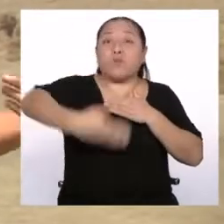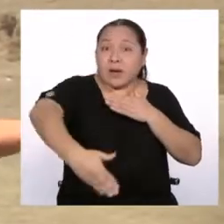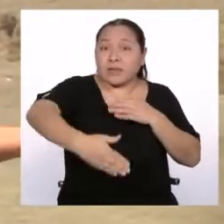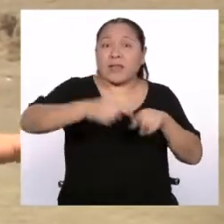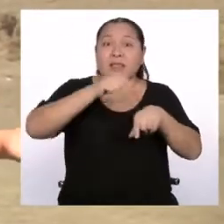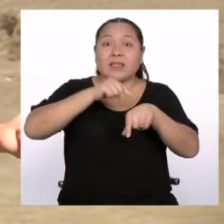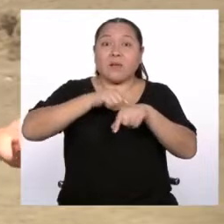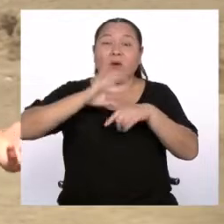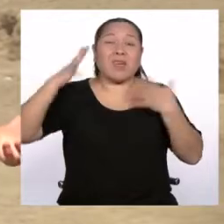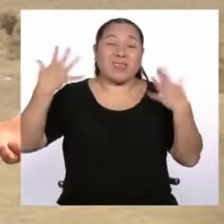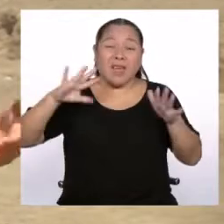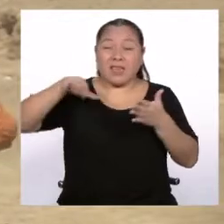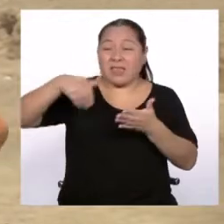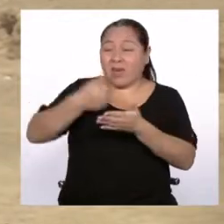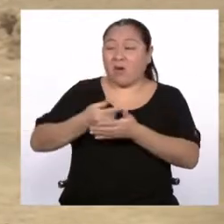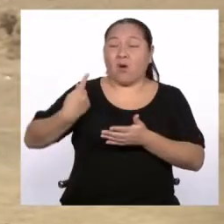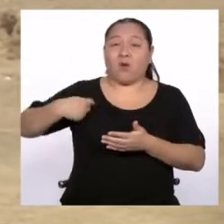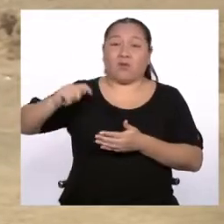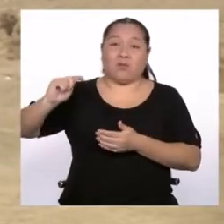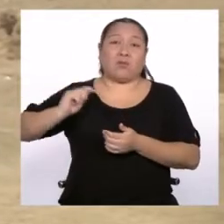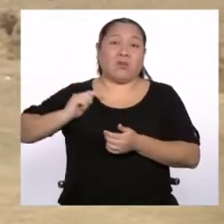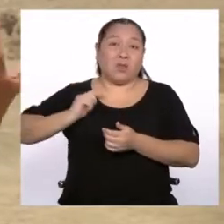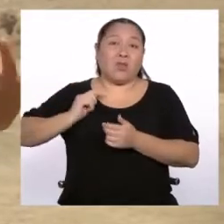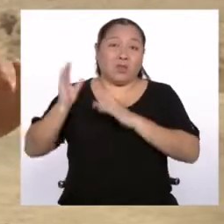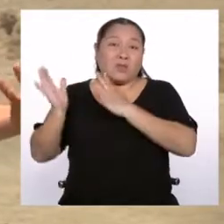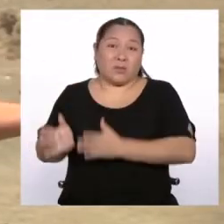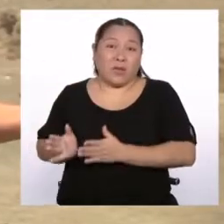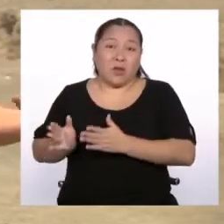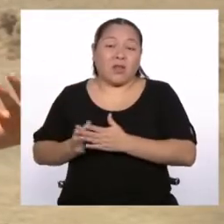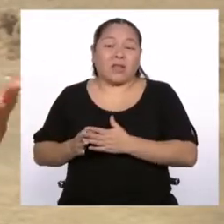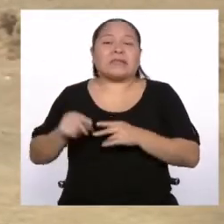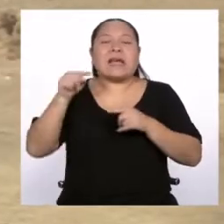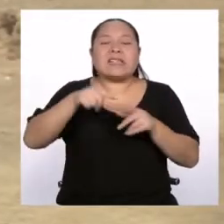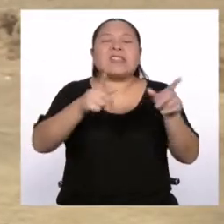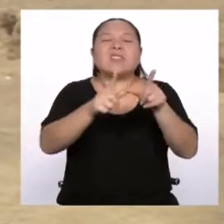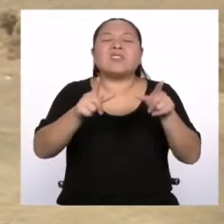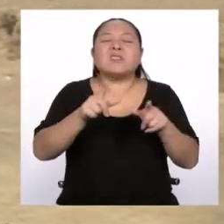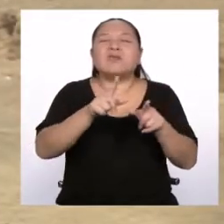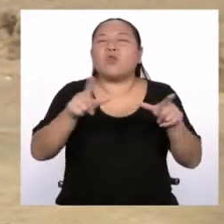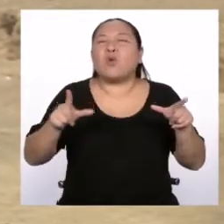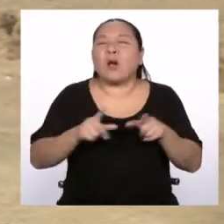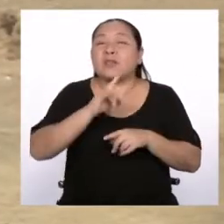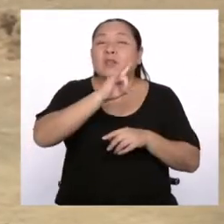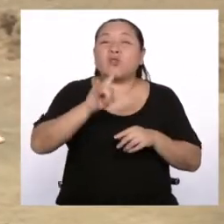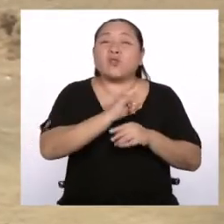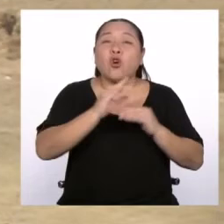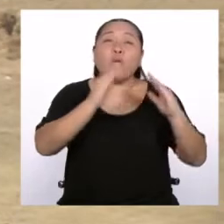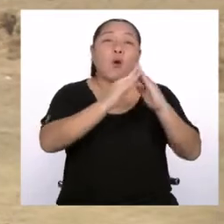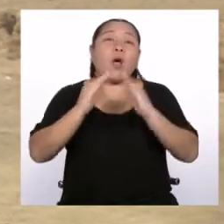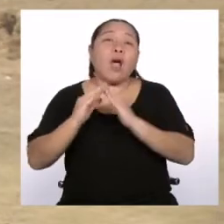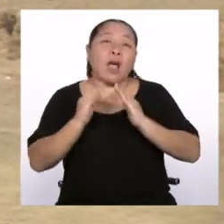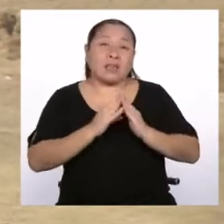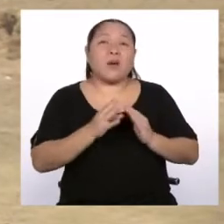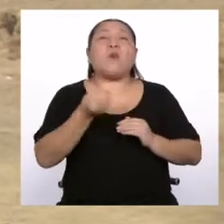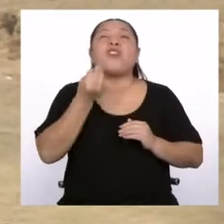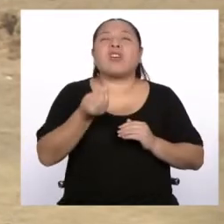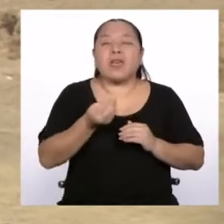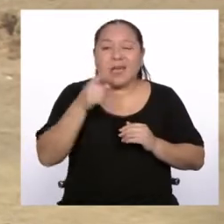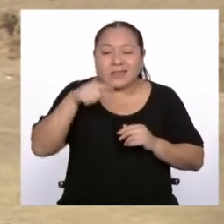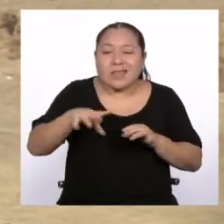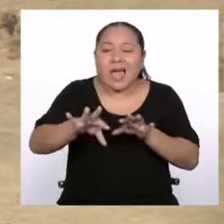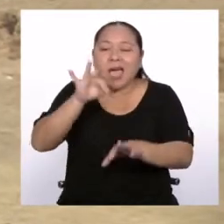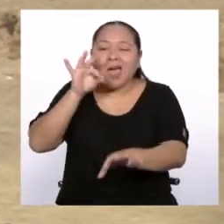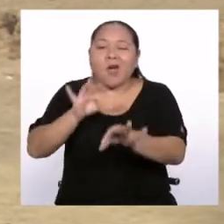cree que este lugar fue usado como viviendas. ¿Y por qué se sabe esto? Porque se encontraron restos de ropa y calzado